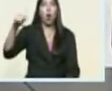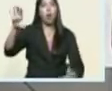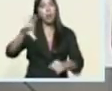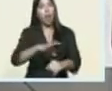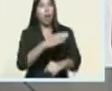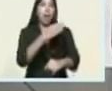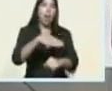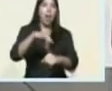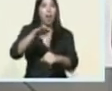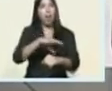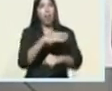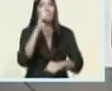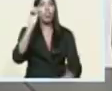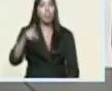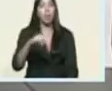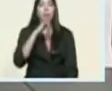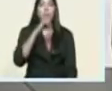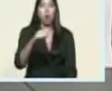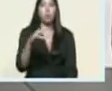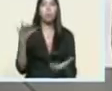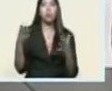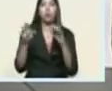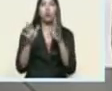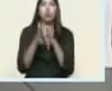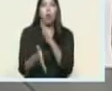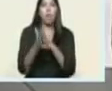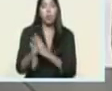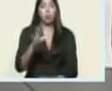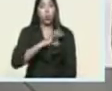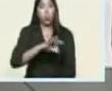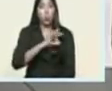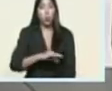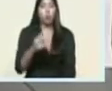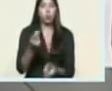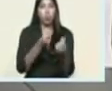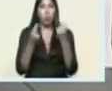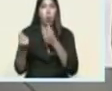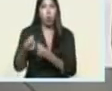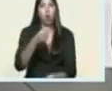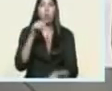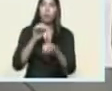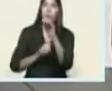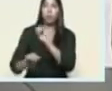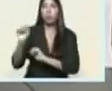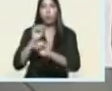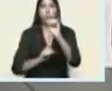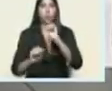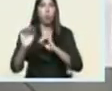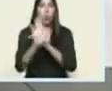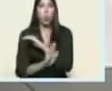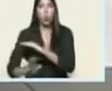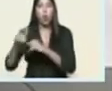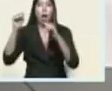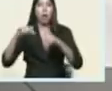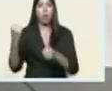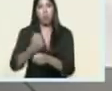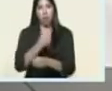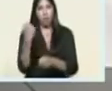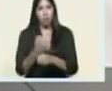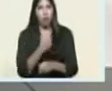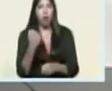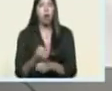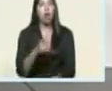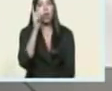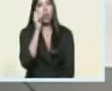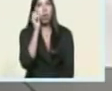de Navidad y llegan los anuncios de protección socioeconómica y amorosa de nuestro pueblo, del trabajador,